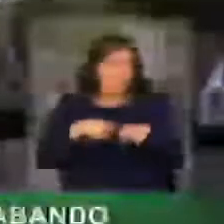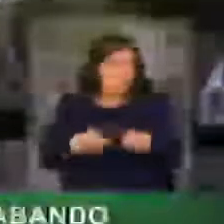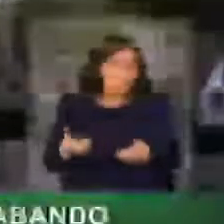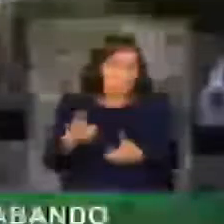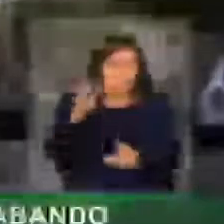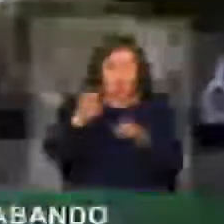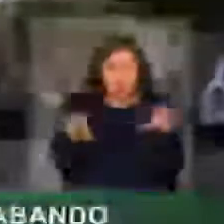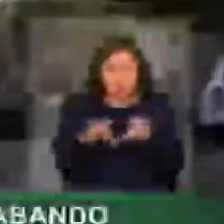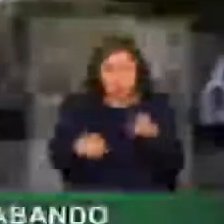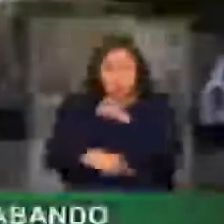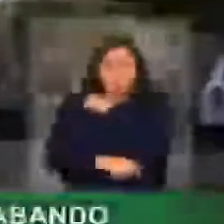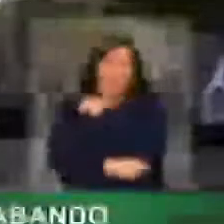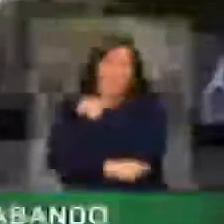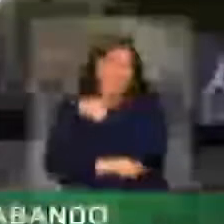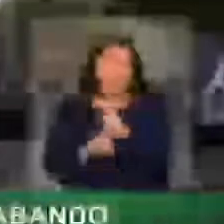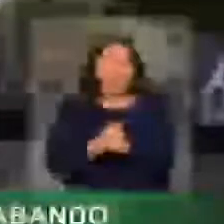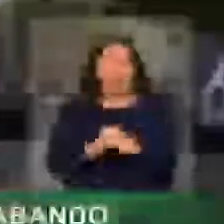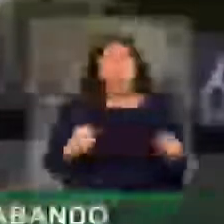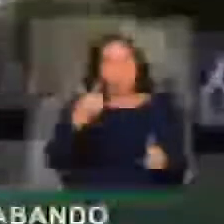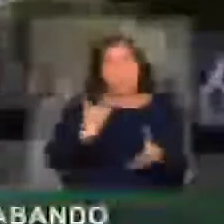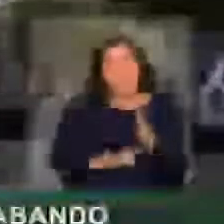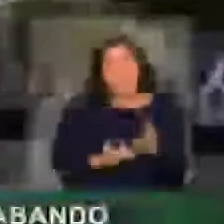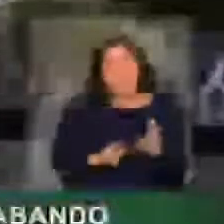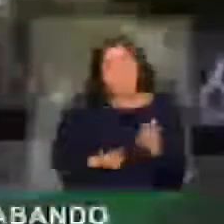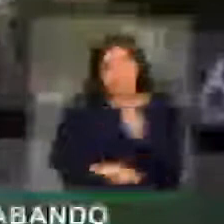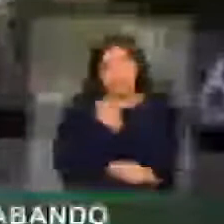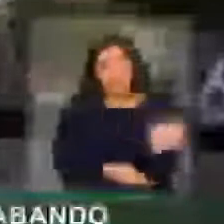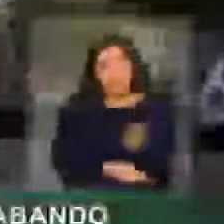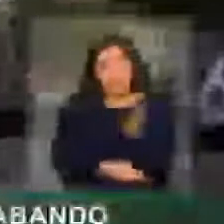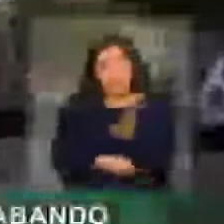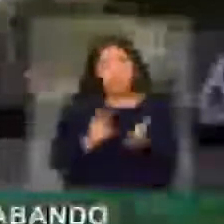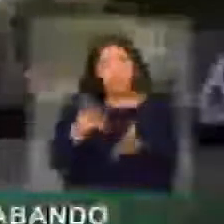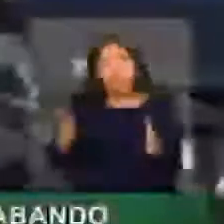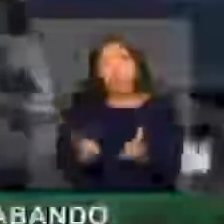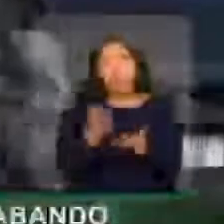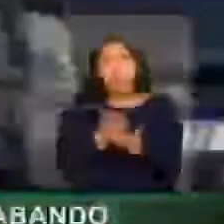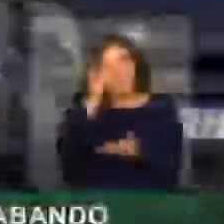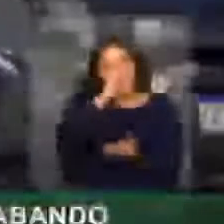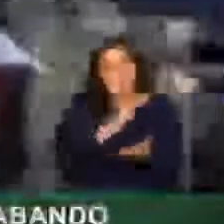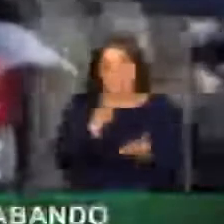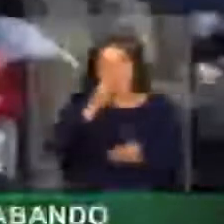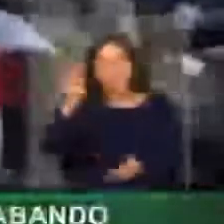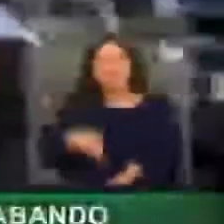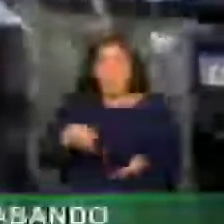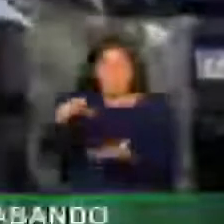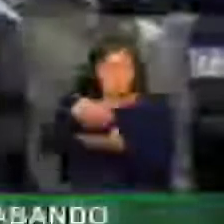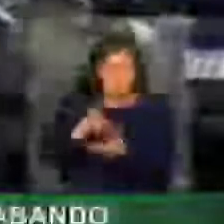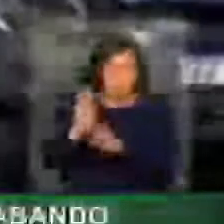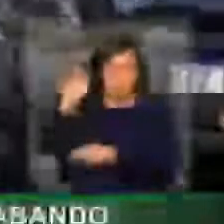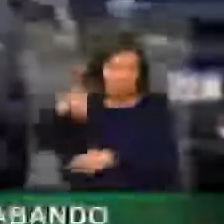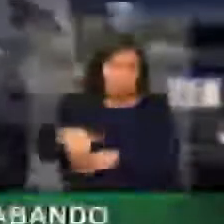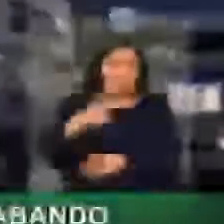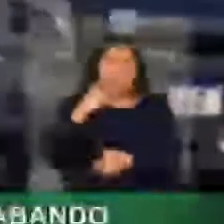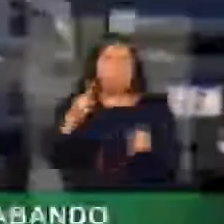recibían coimas para posibilitar el pasaje de mercaderías brasileras que ingresaban al país a través de Bella Unión. El destino de